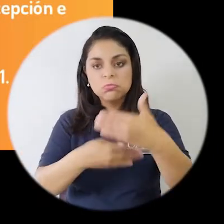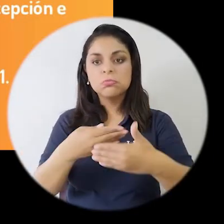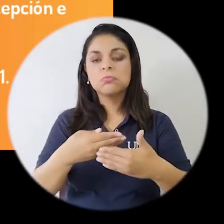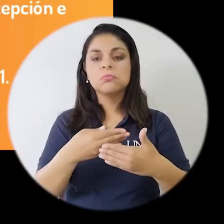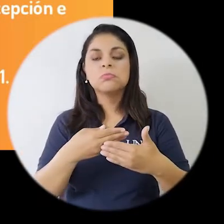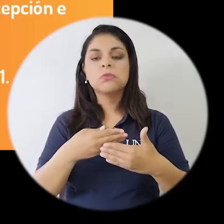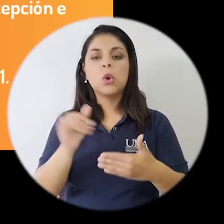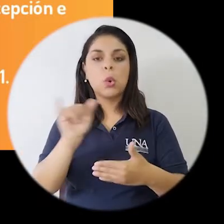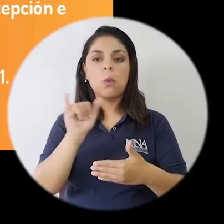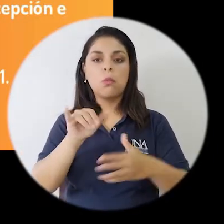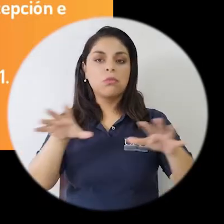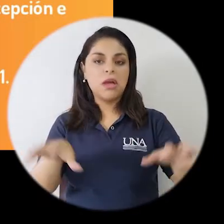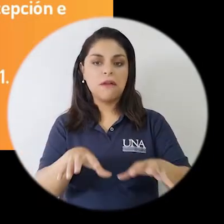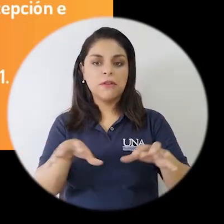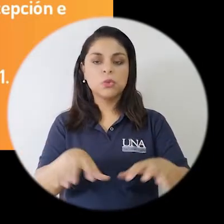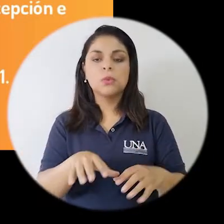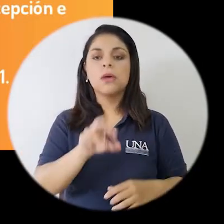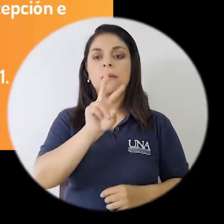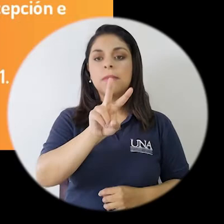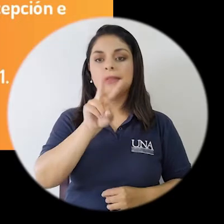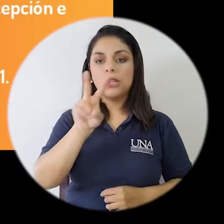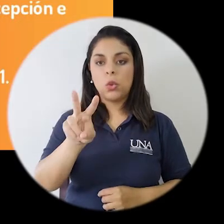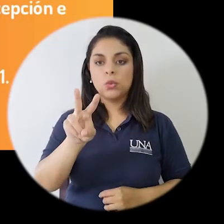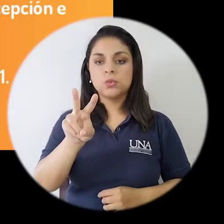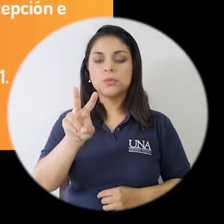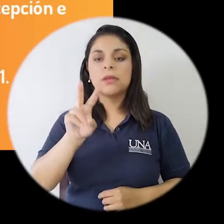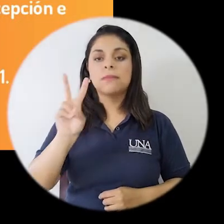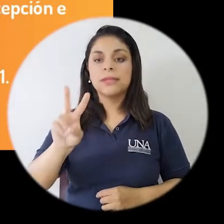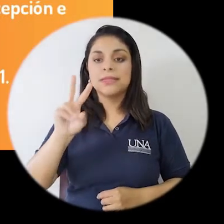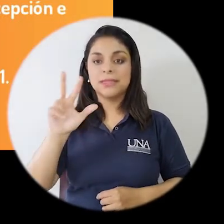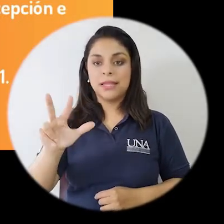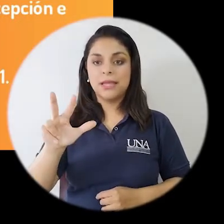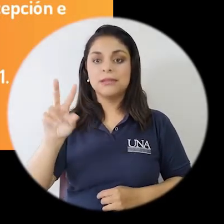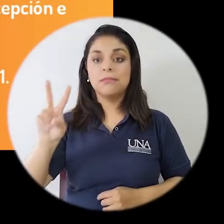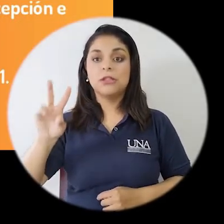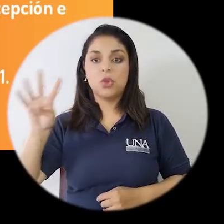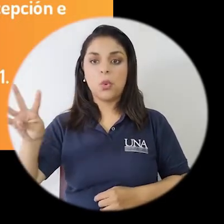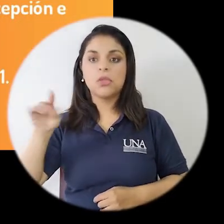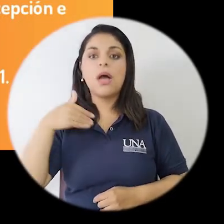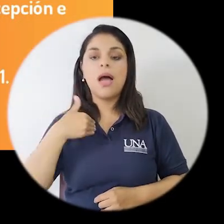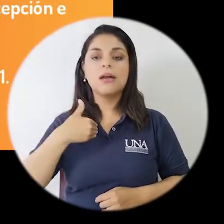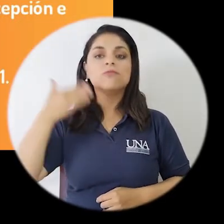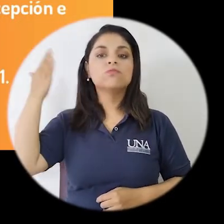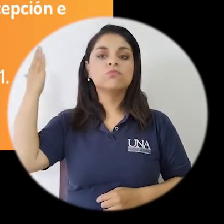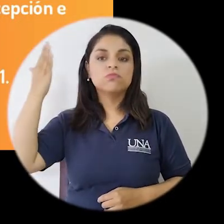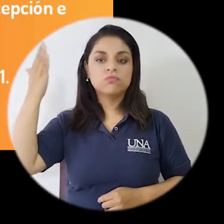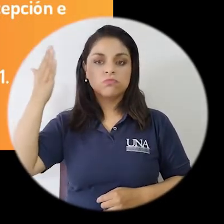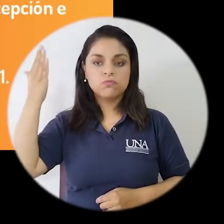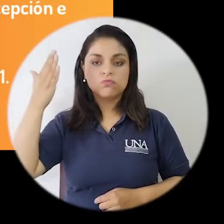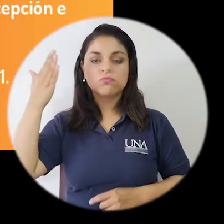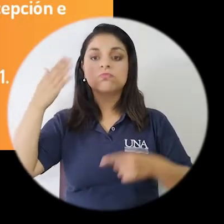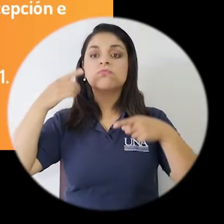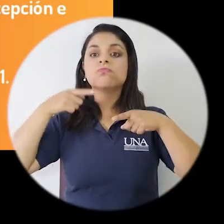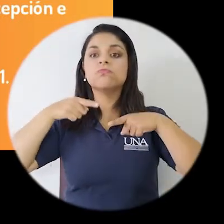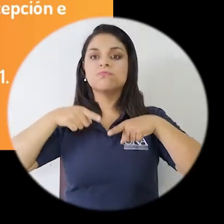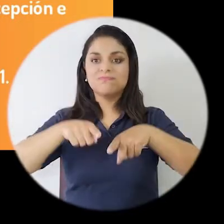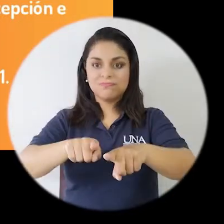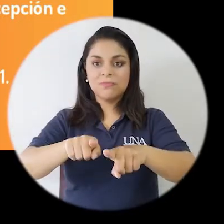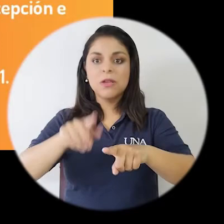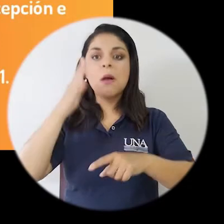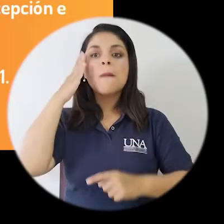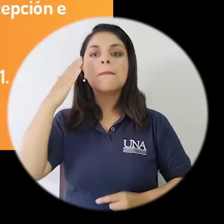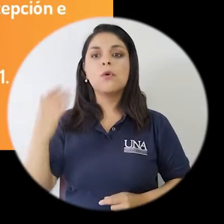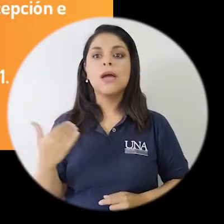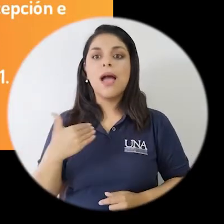todo lo demás que corresponde a un evento de esta índole. 22, 23 y 24 van a ser conferencias que inclusive vamos a tener que hacerlas